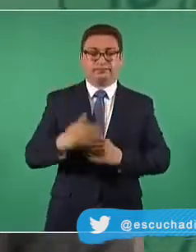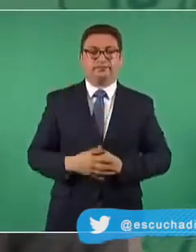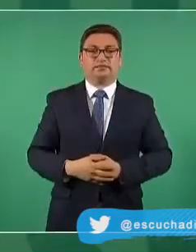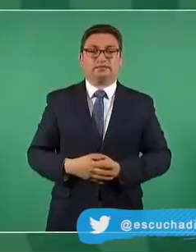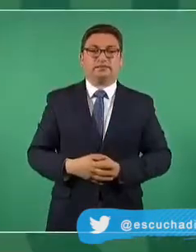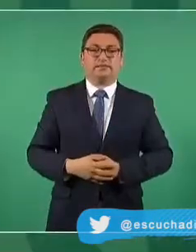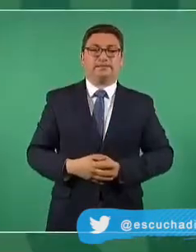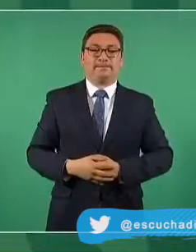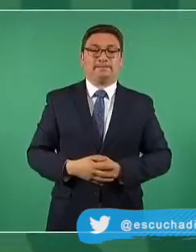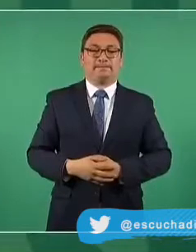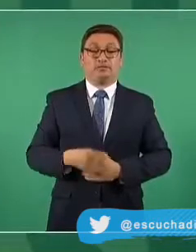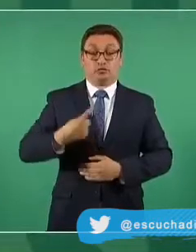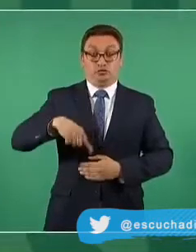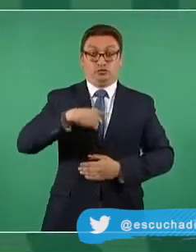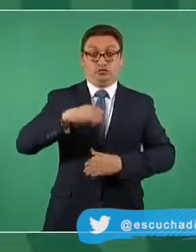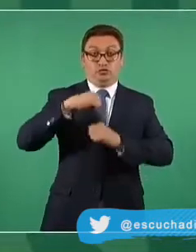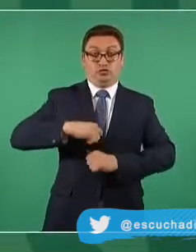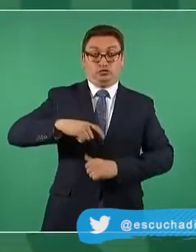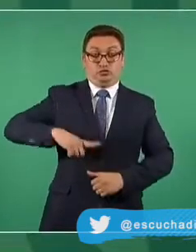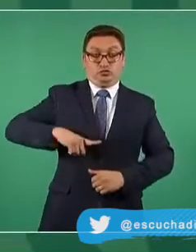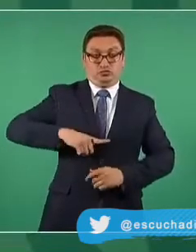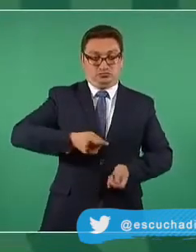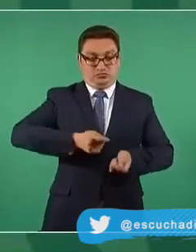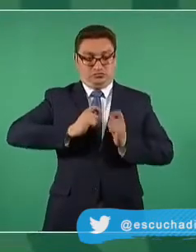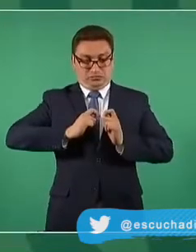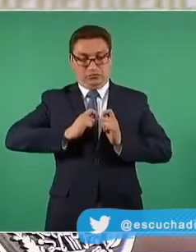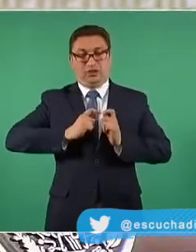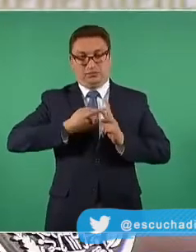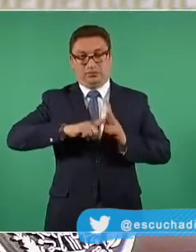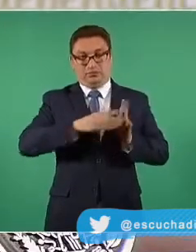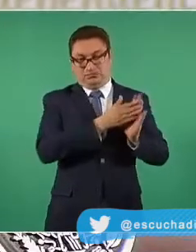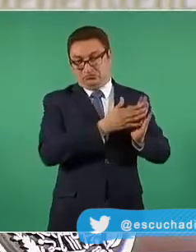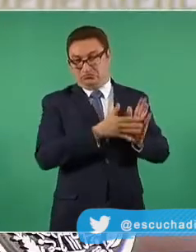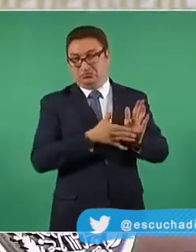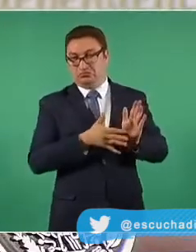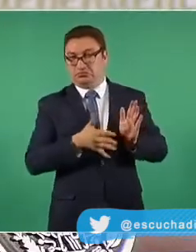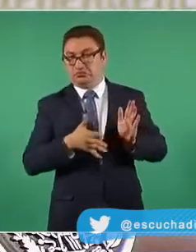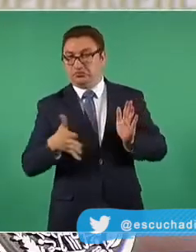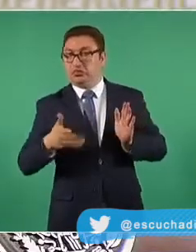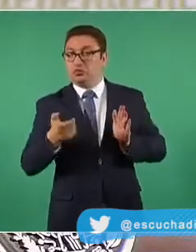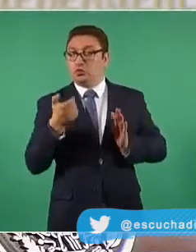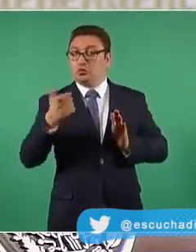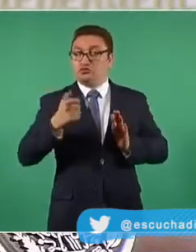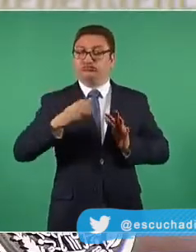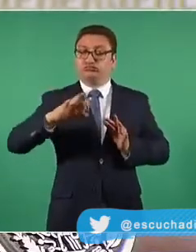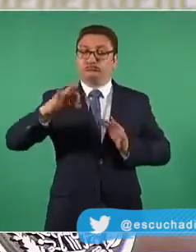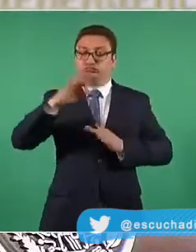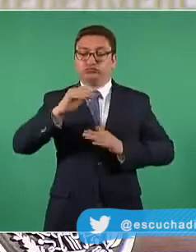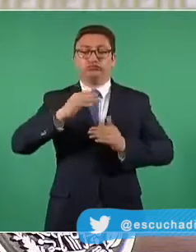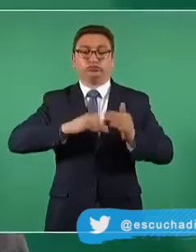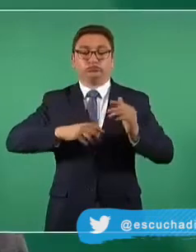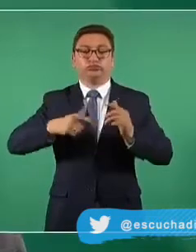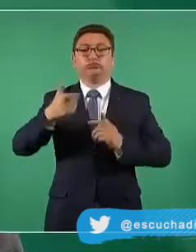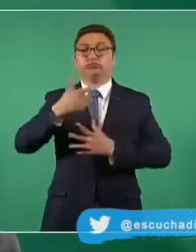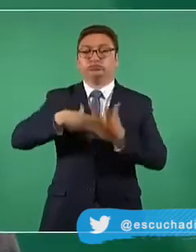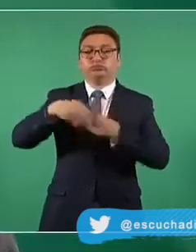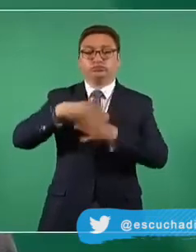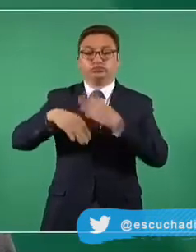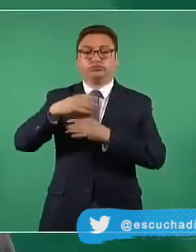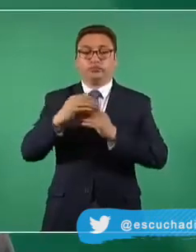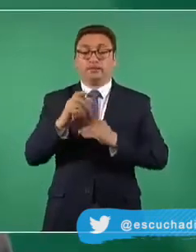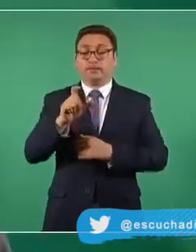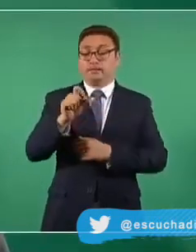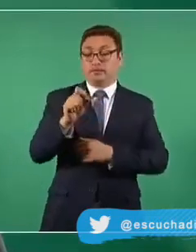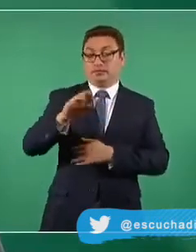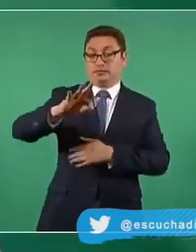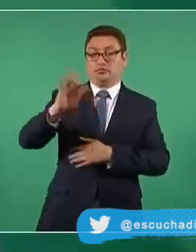Desde que estamos nosotros en el gobierno, el incremento a la bolsa de valores está por encima del